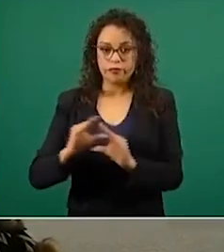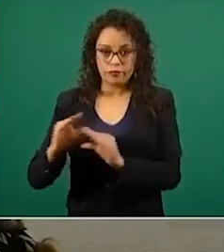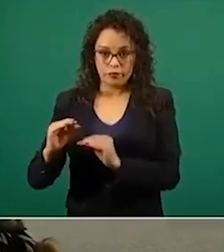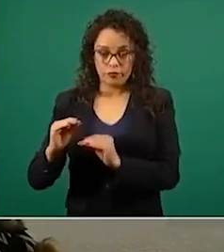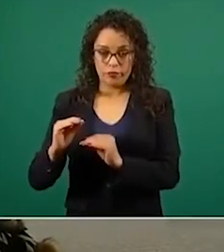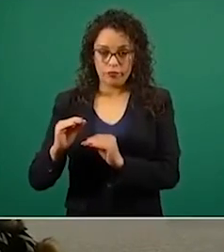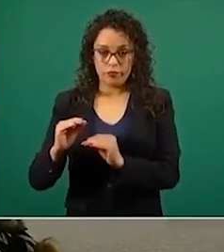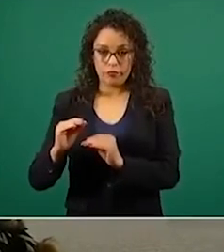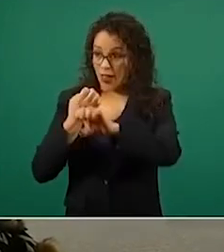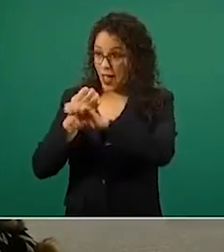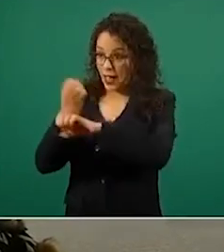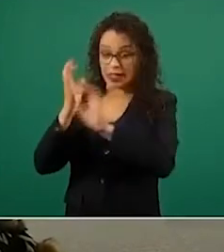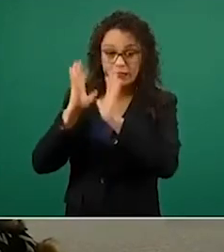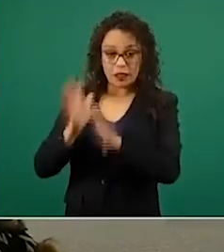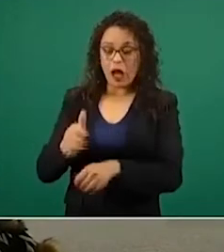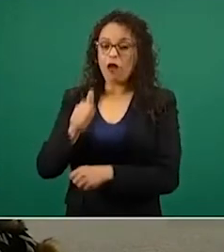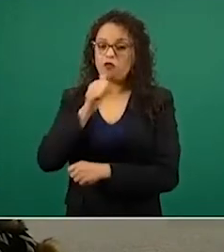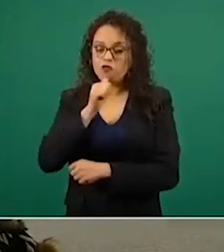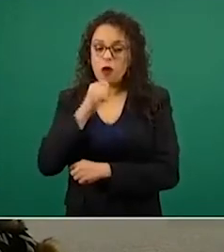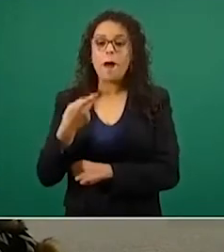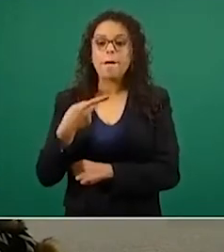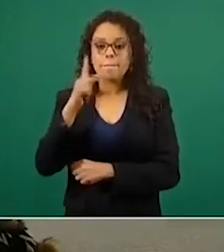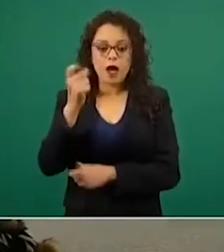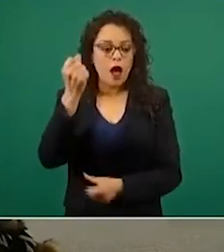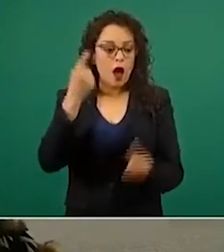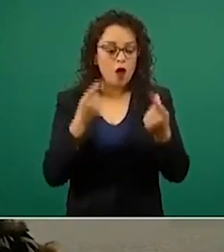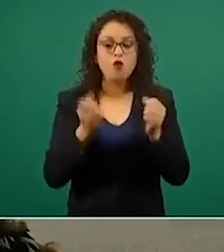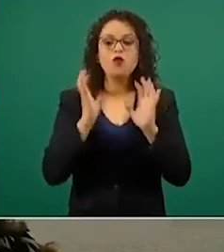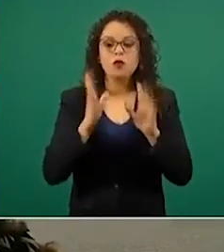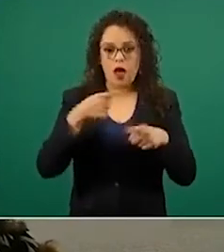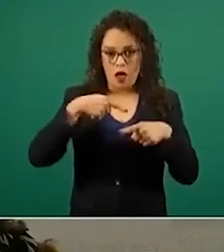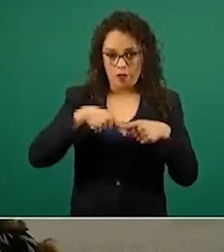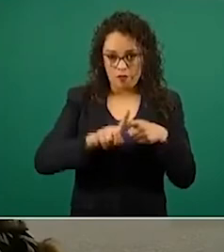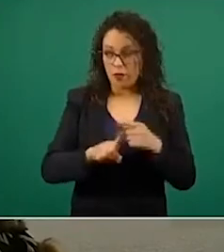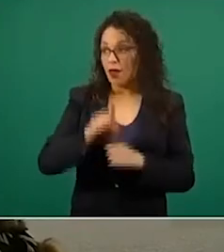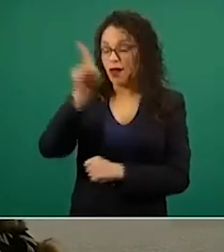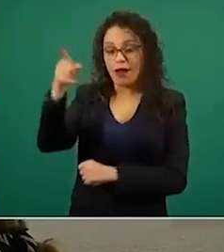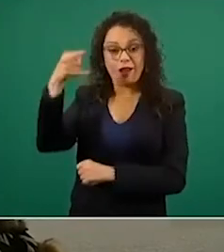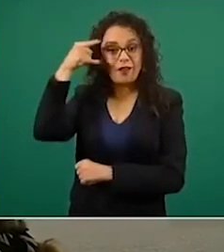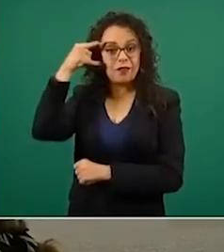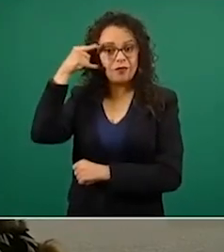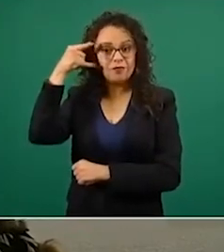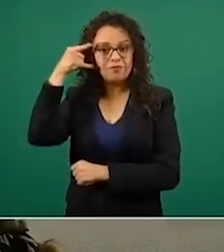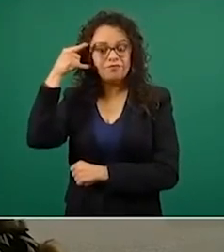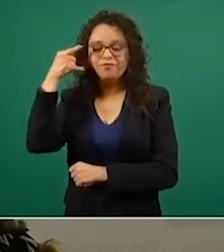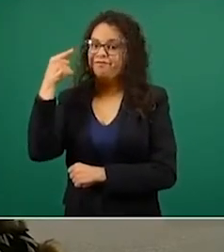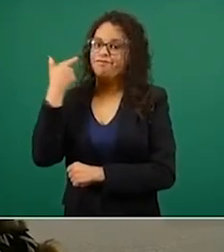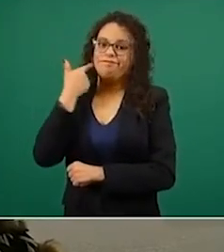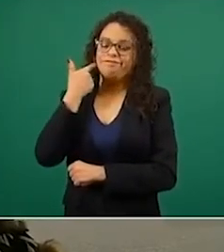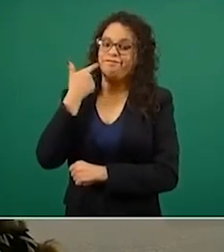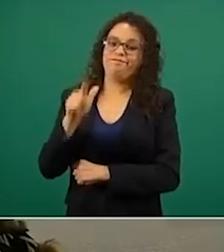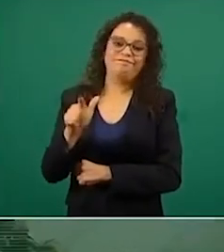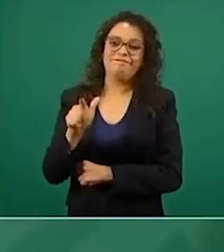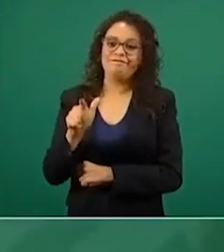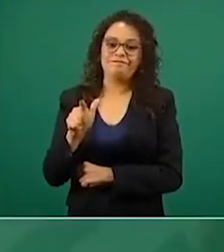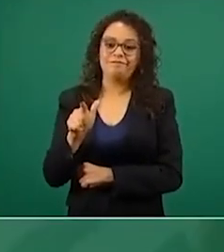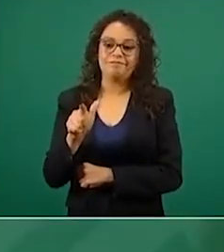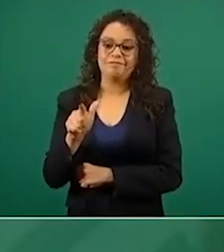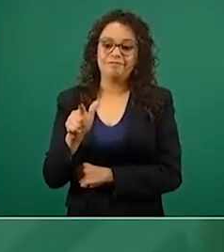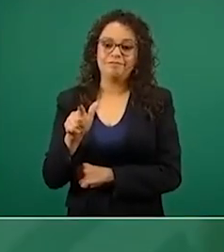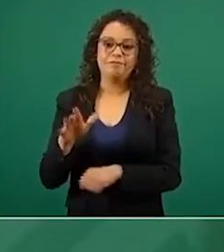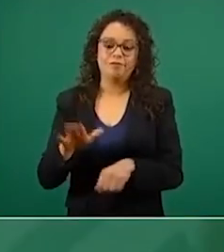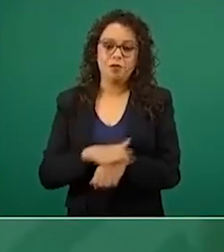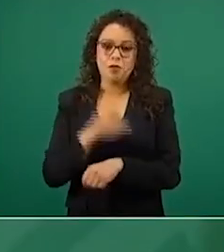estado, pero ya se avanzó. En el caso de Campeche no han querido, tienen razón